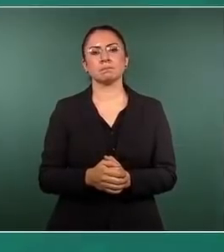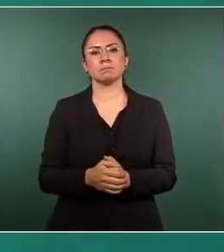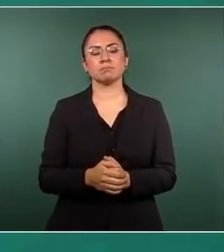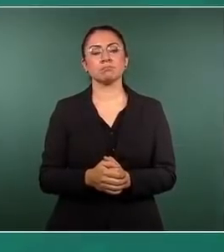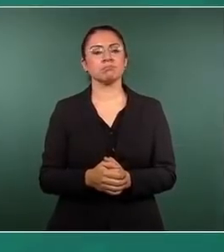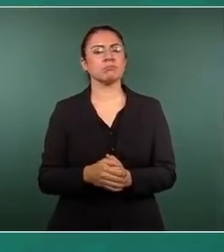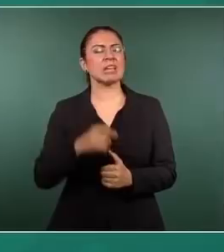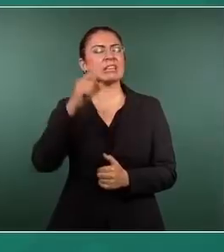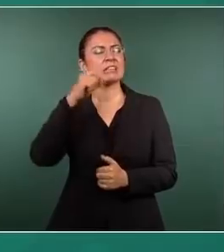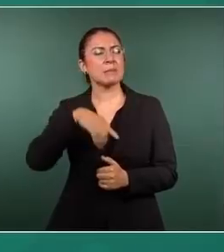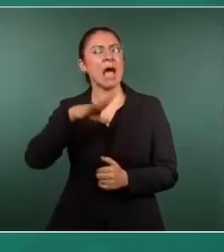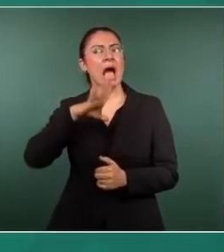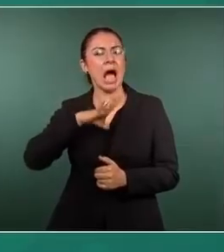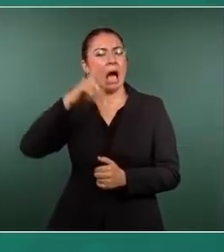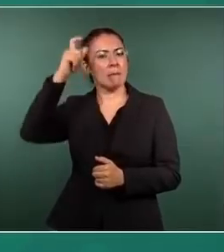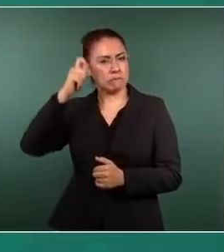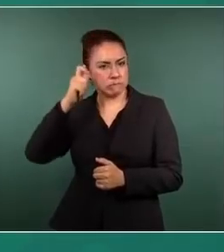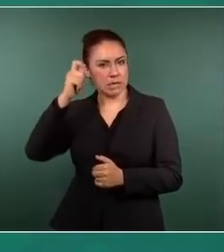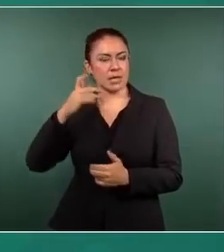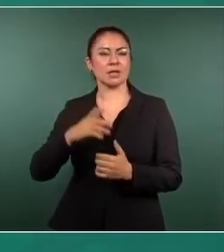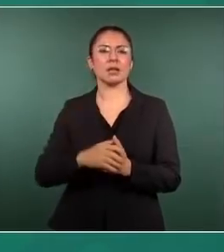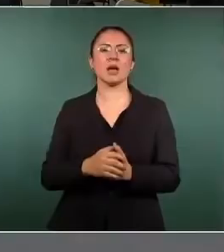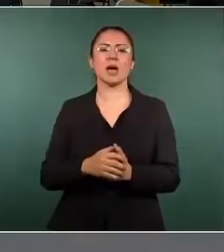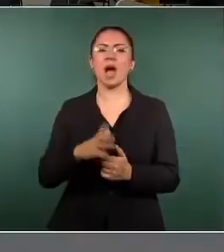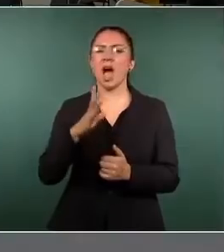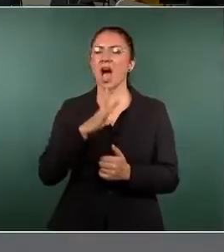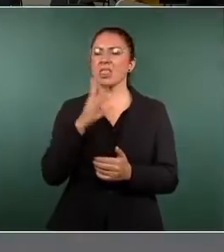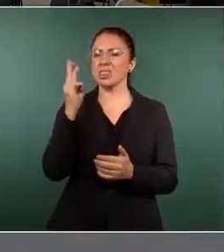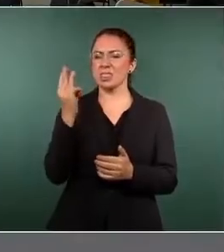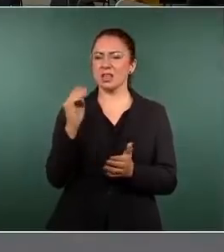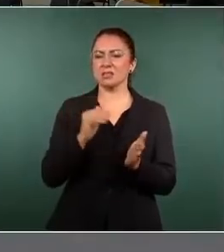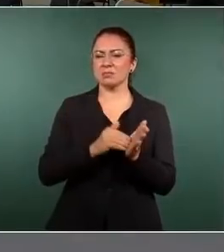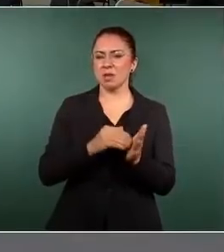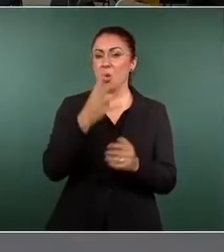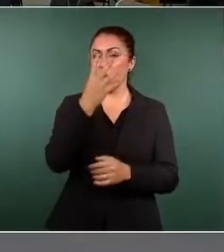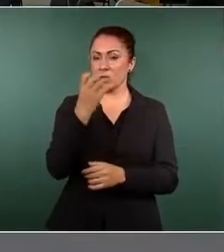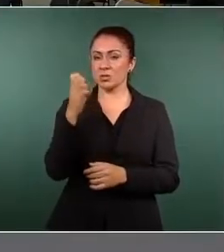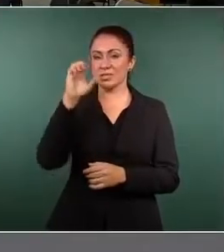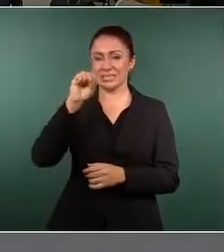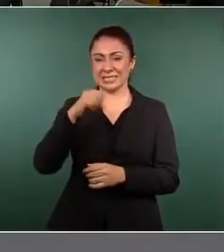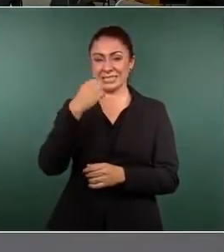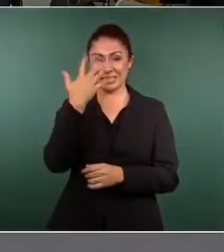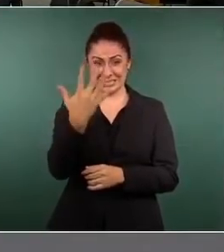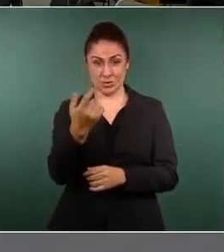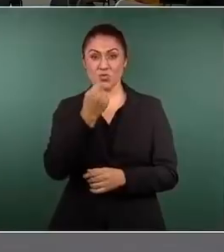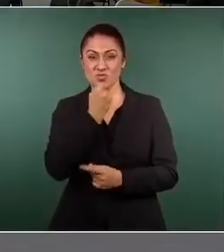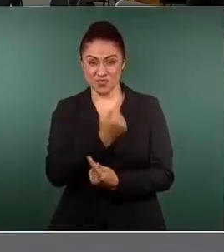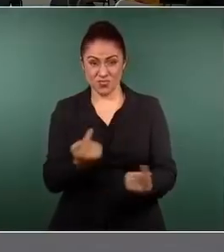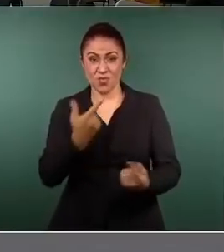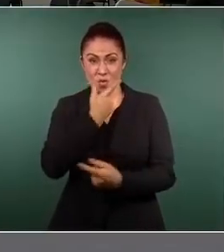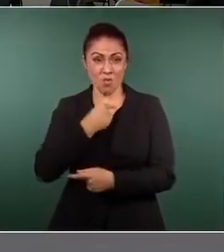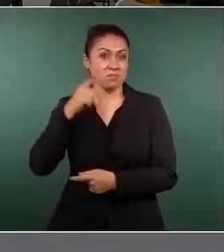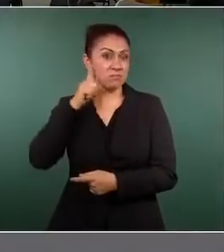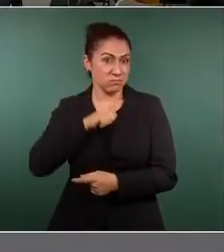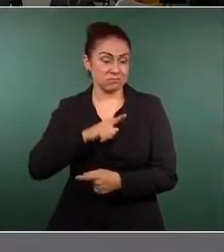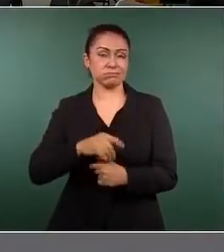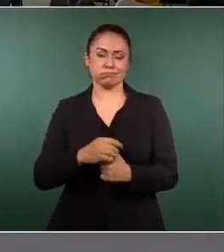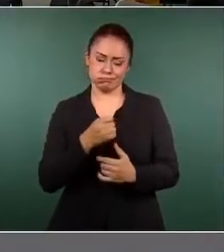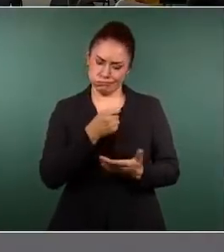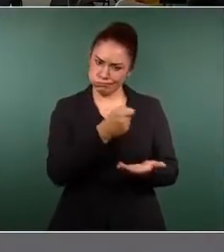se da también becas a 3.465 niñas y niños